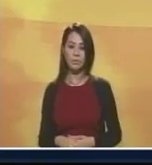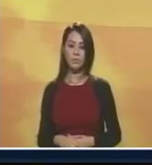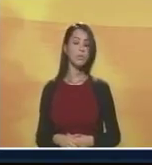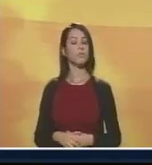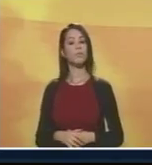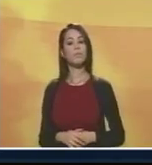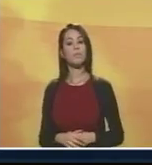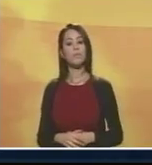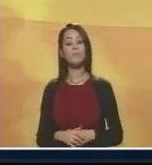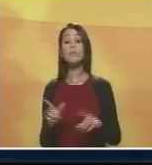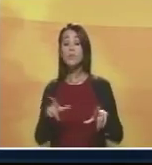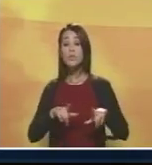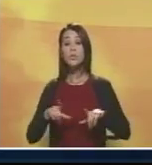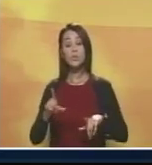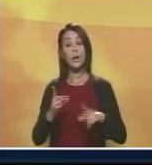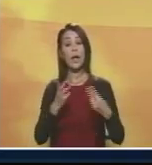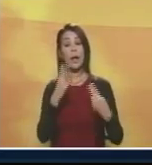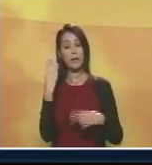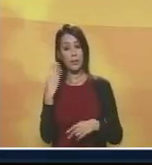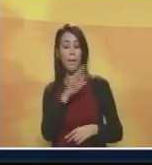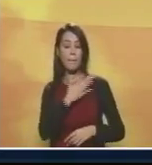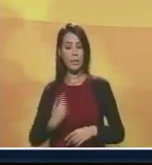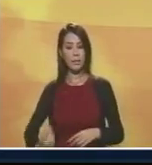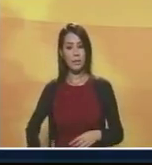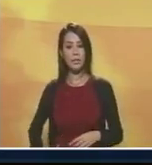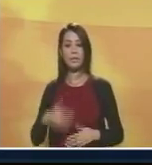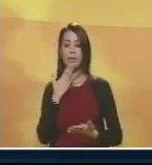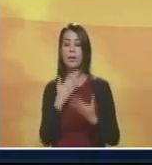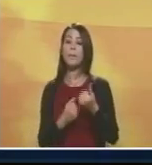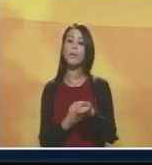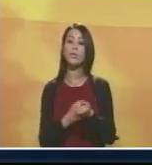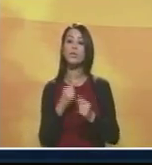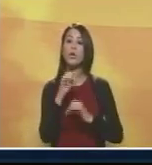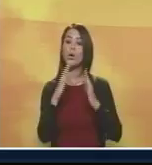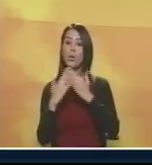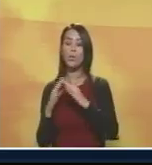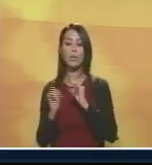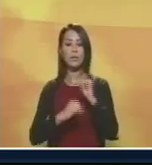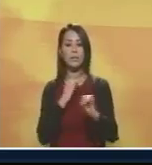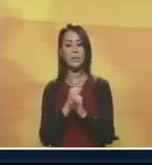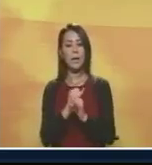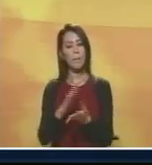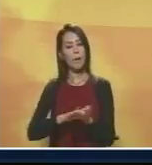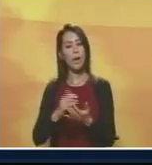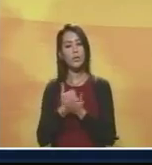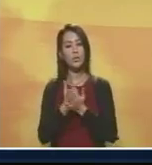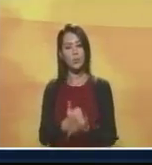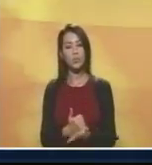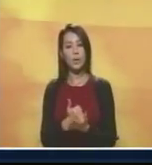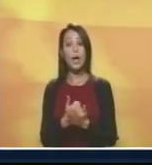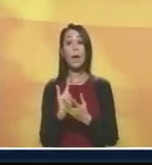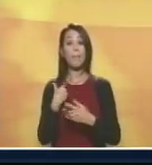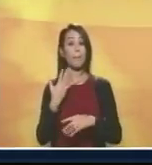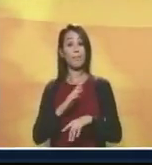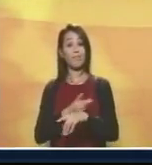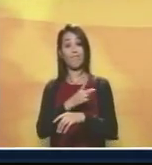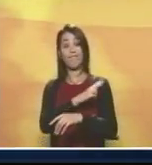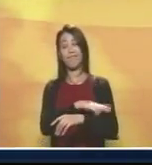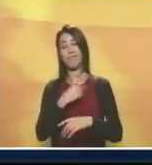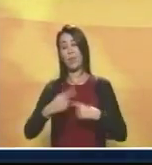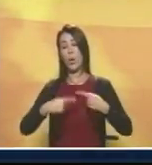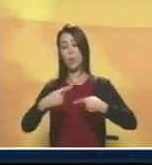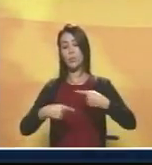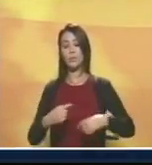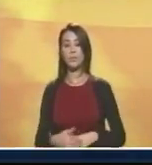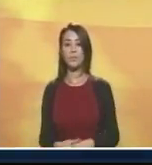Desde la Casa de Nariño, el mandatario colombiano agradeció el apoyo de la comunidad internacional para atender la situación que considera se agrava cada día. Agradeciendo